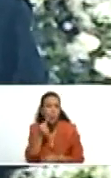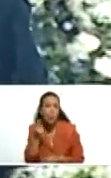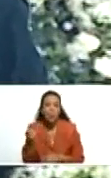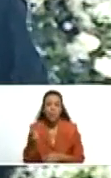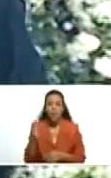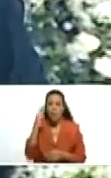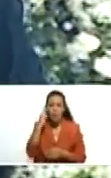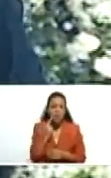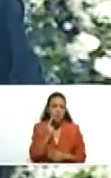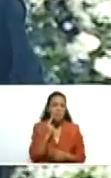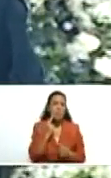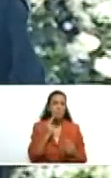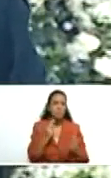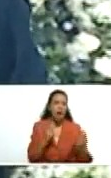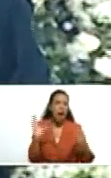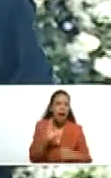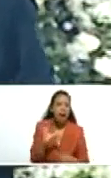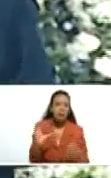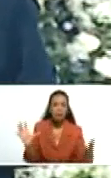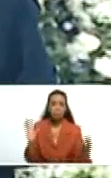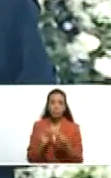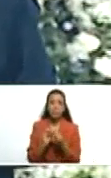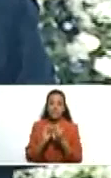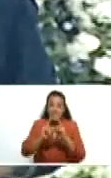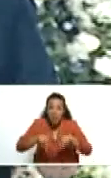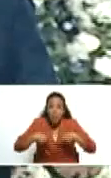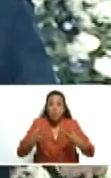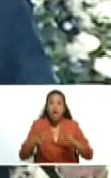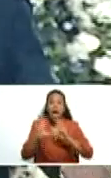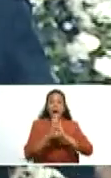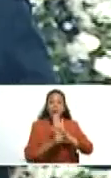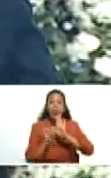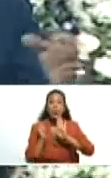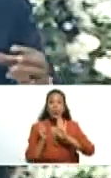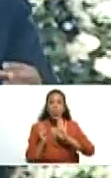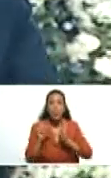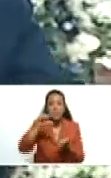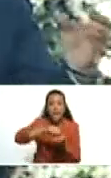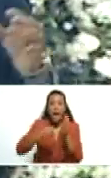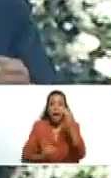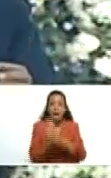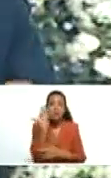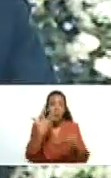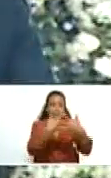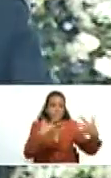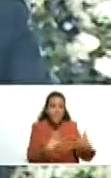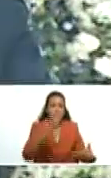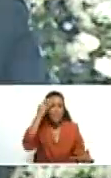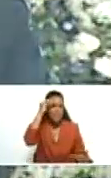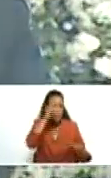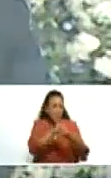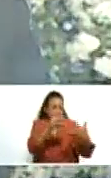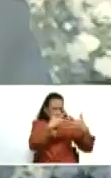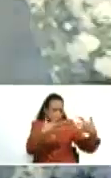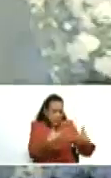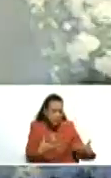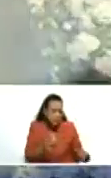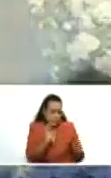y convertimos la Asamblea Nacional Constituyente en el gran centro de creación, de pensamiento,